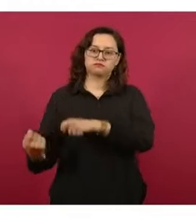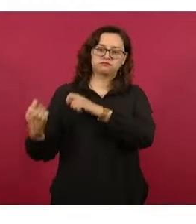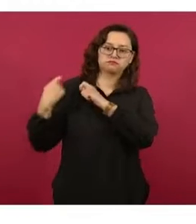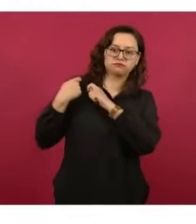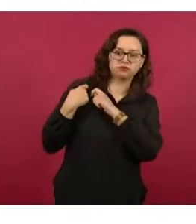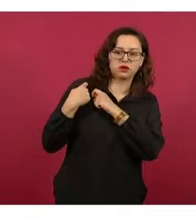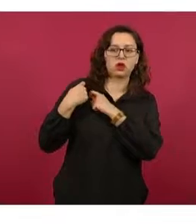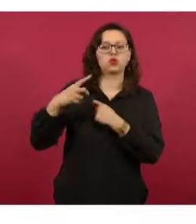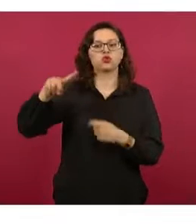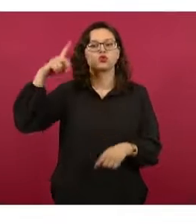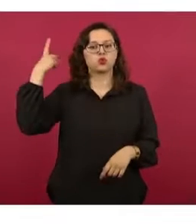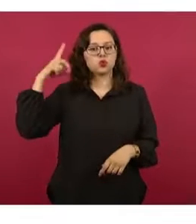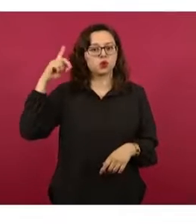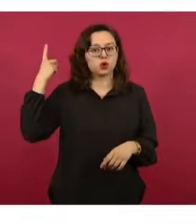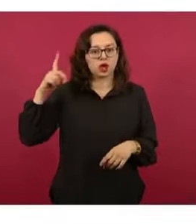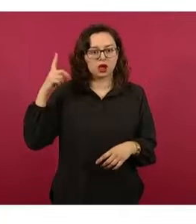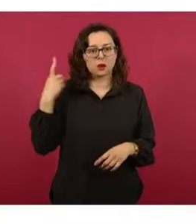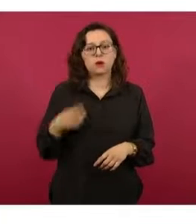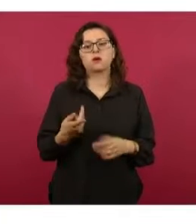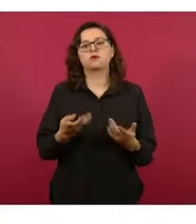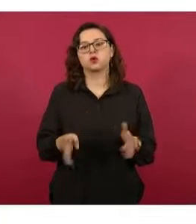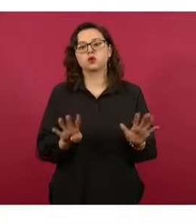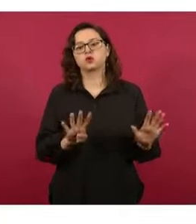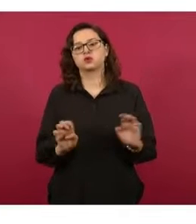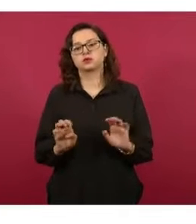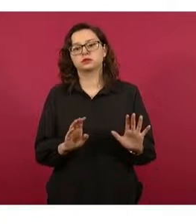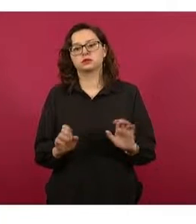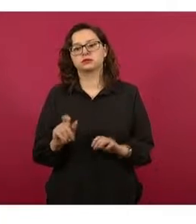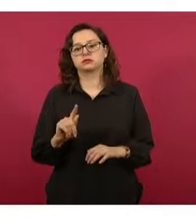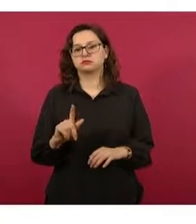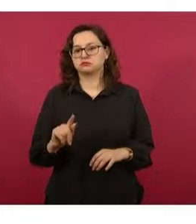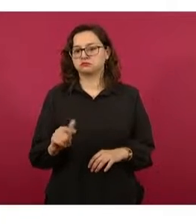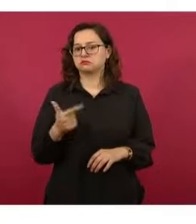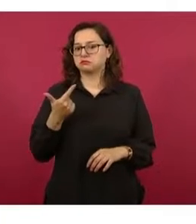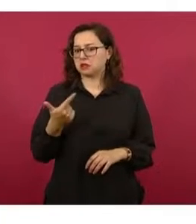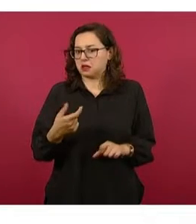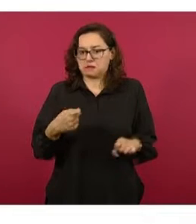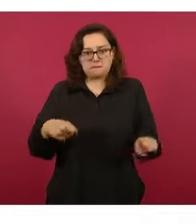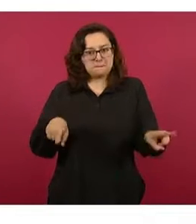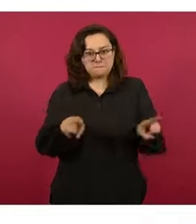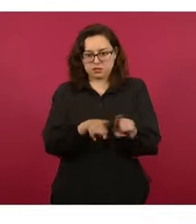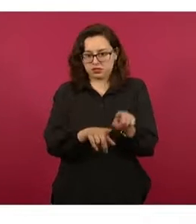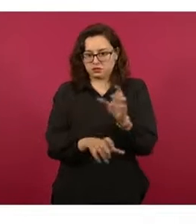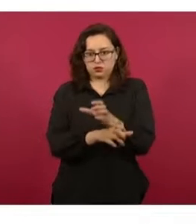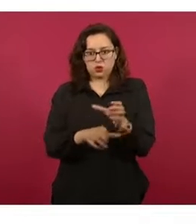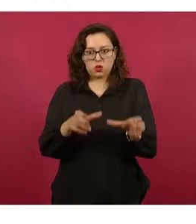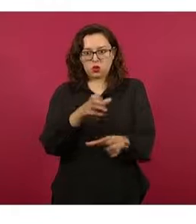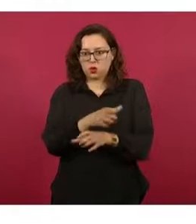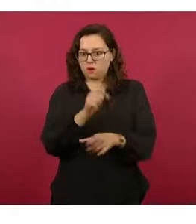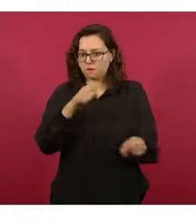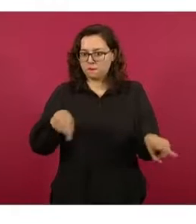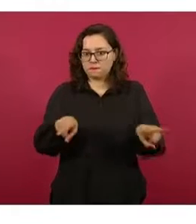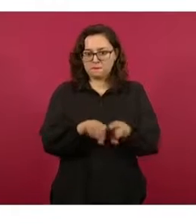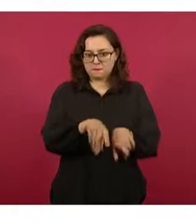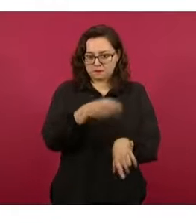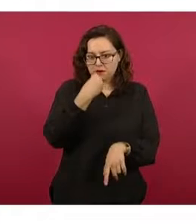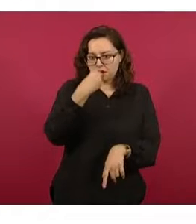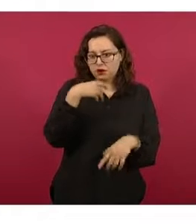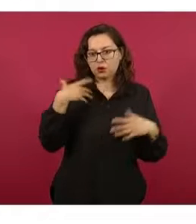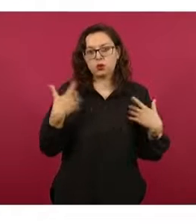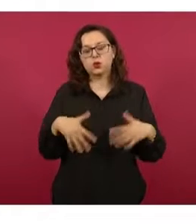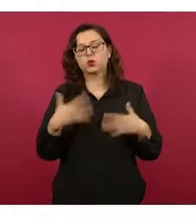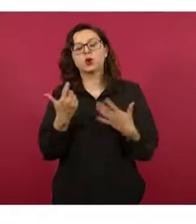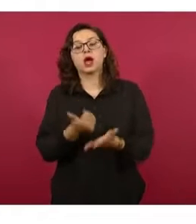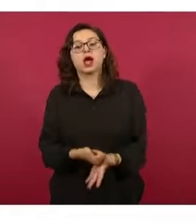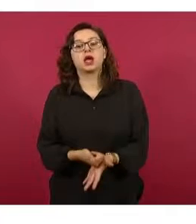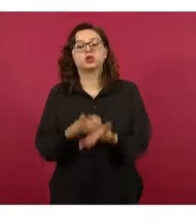Durango, que tiene este mismo paquete, 977 pesos con 10 centavos. Esta información nos empodera para